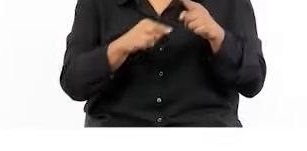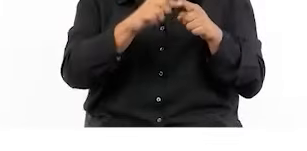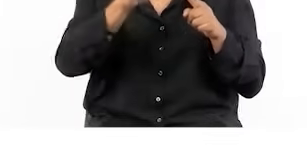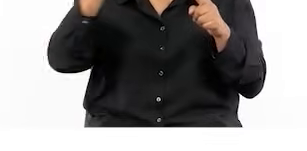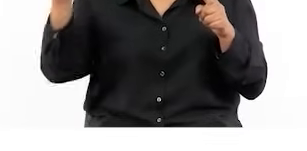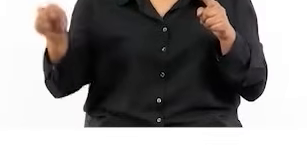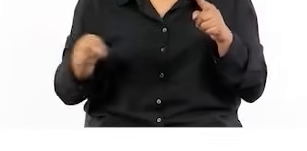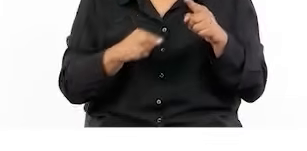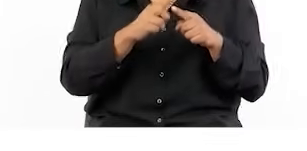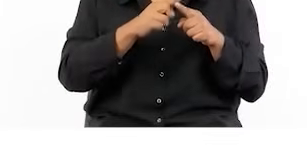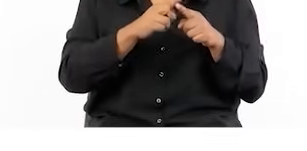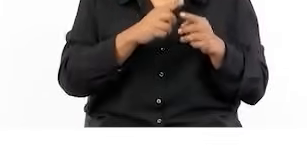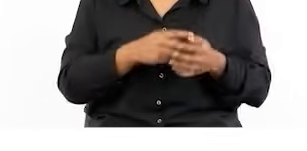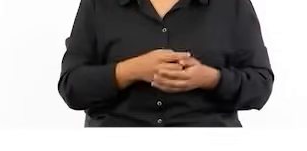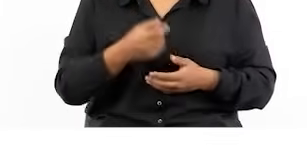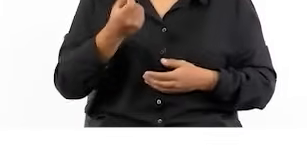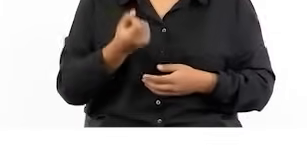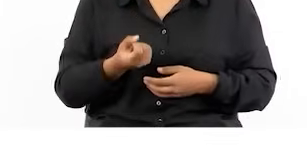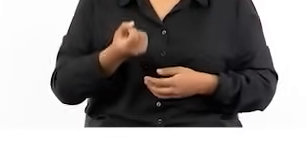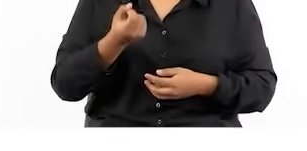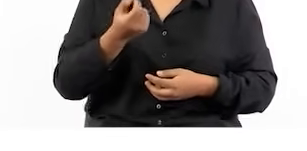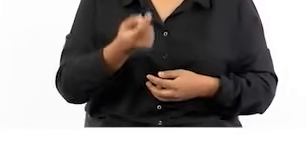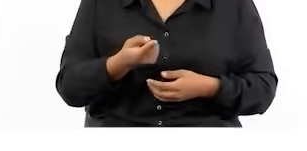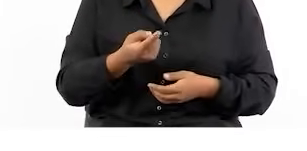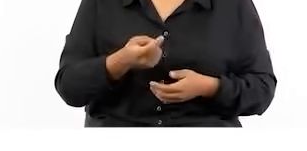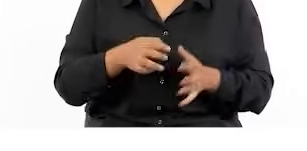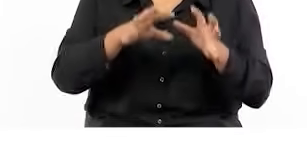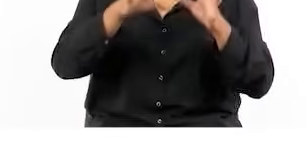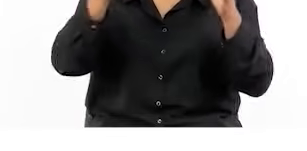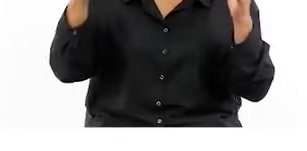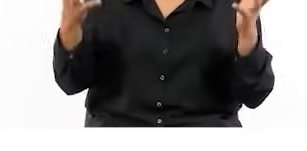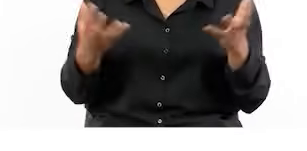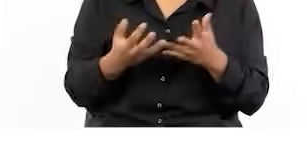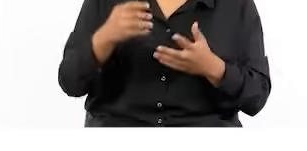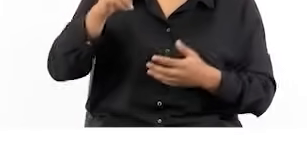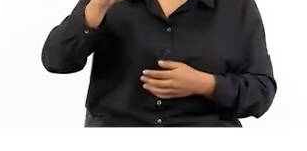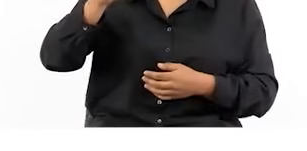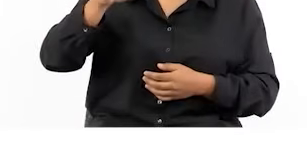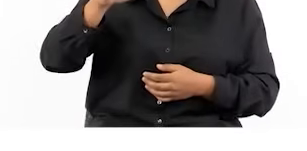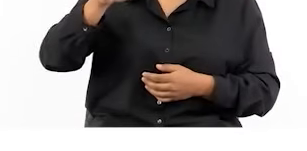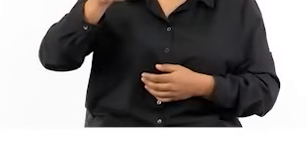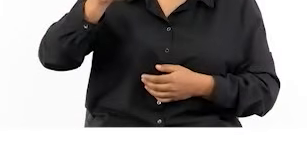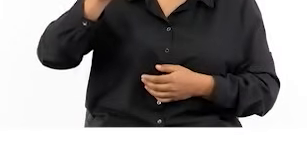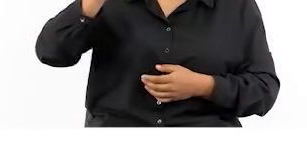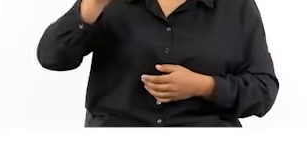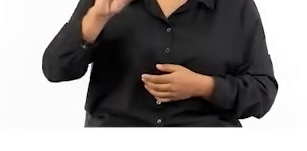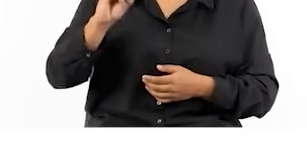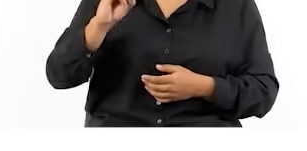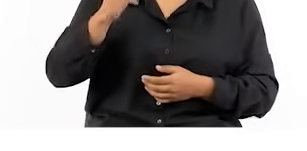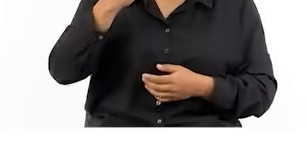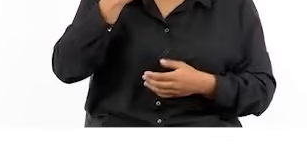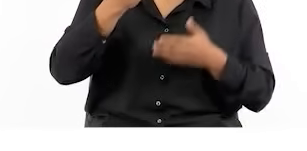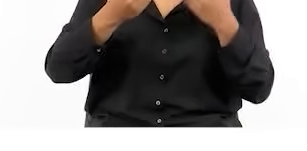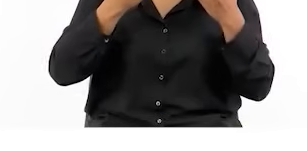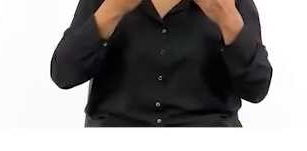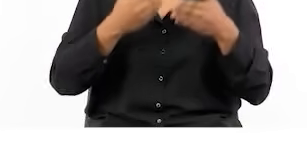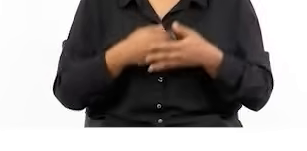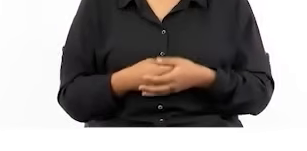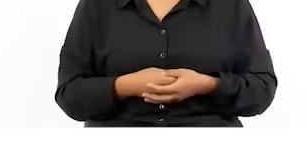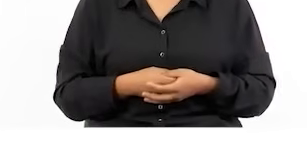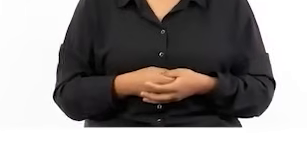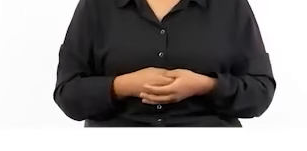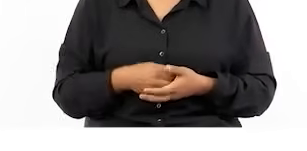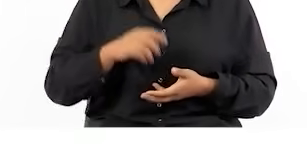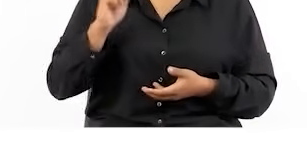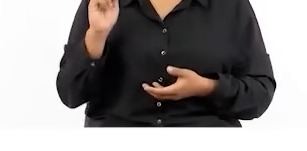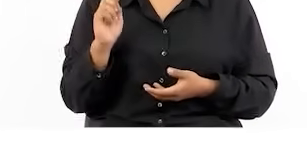giran alrededor del Sol, en sentido antihorario. Los más cercanos son conocidos como planetas telúricos y